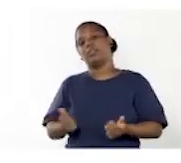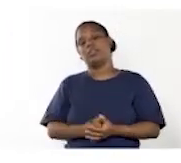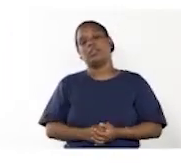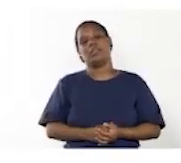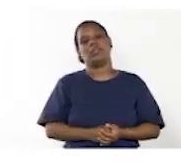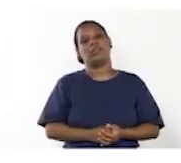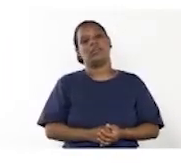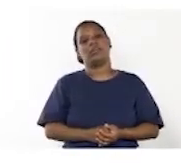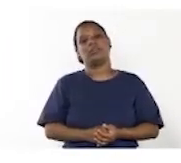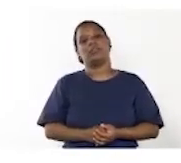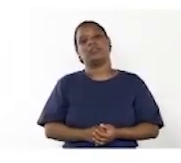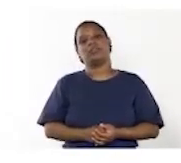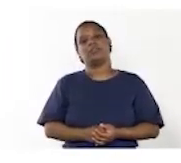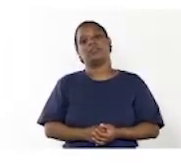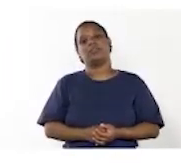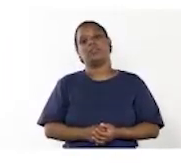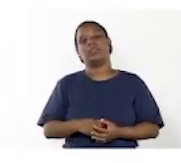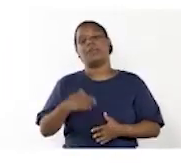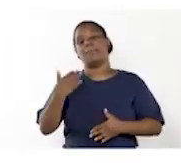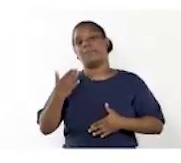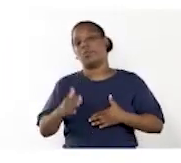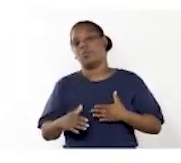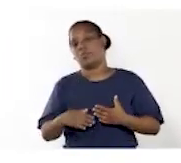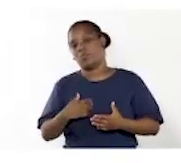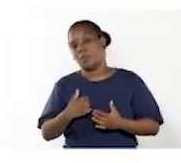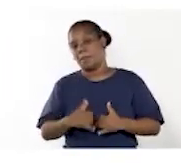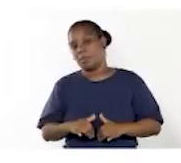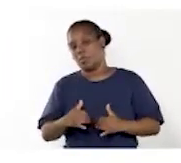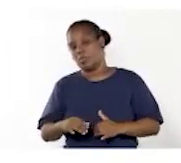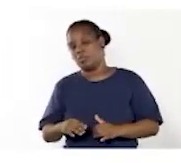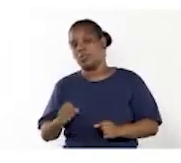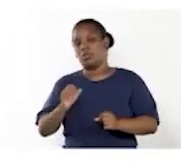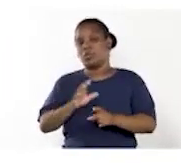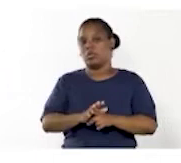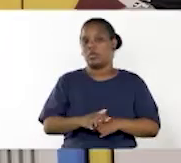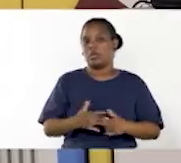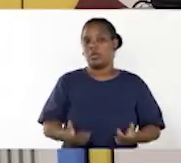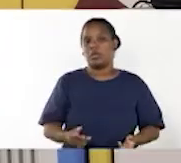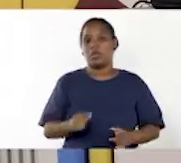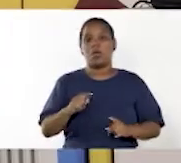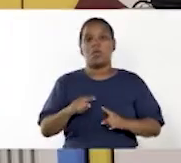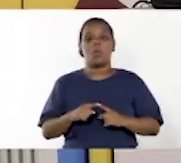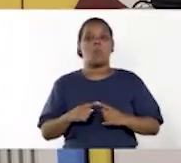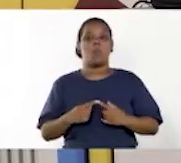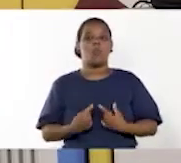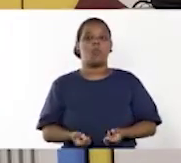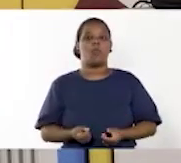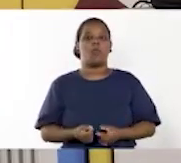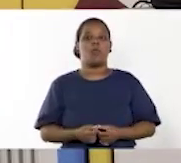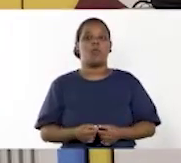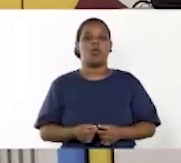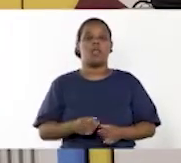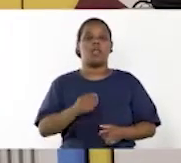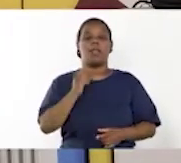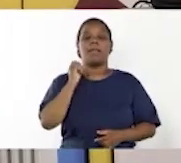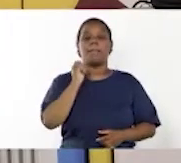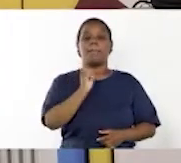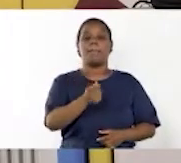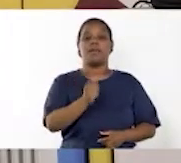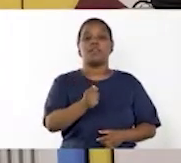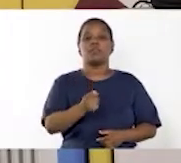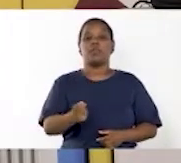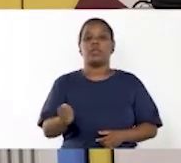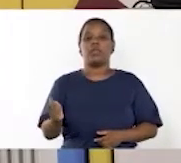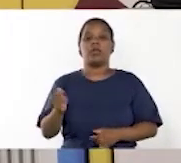eliminado y producido y originado por el pastoreo